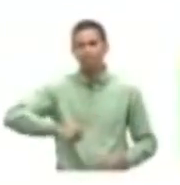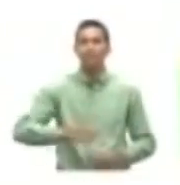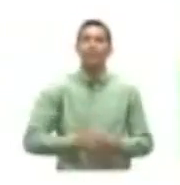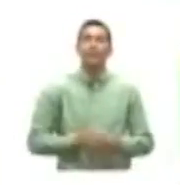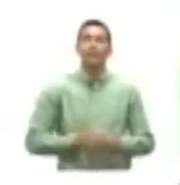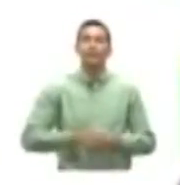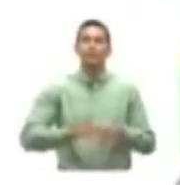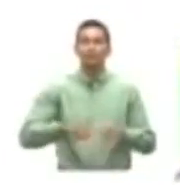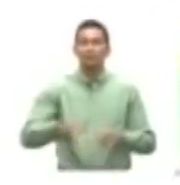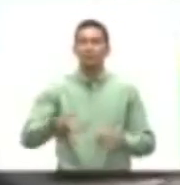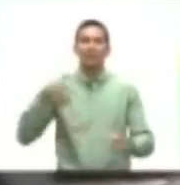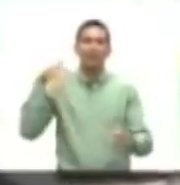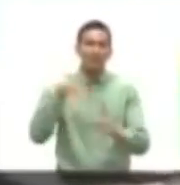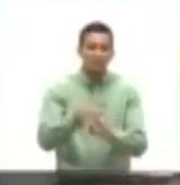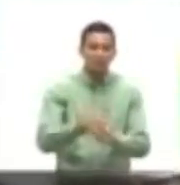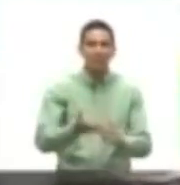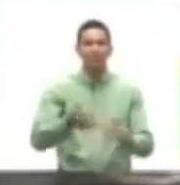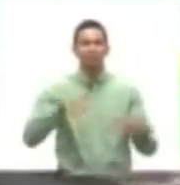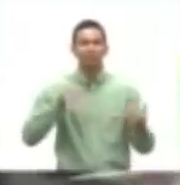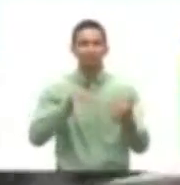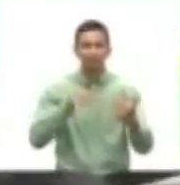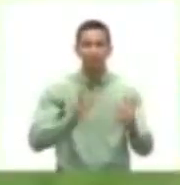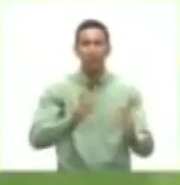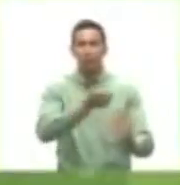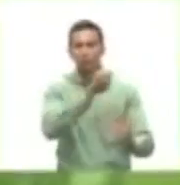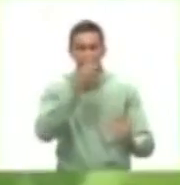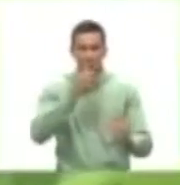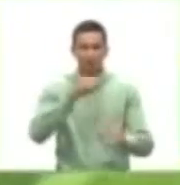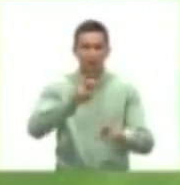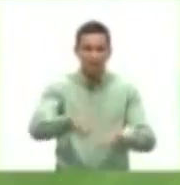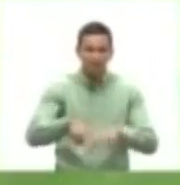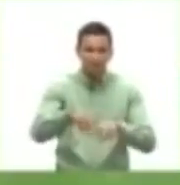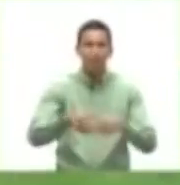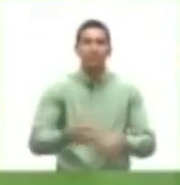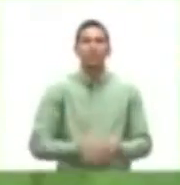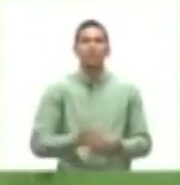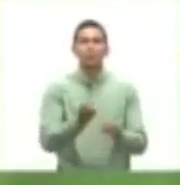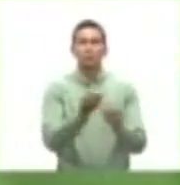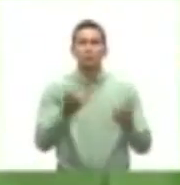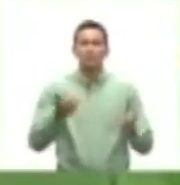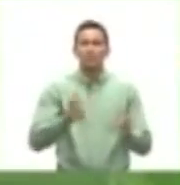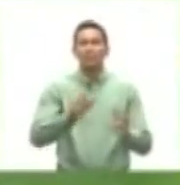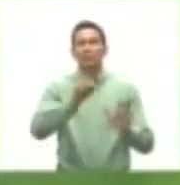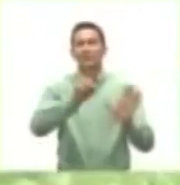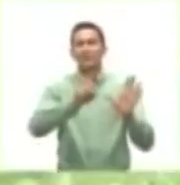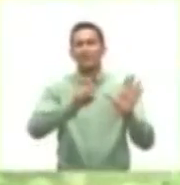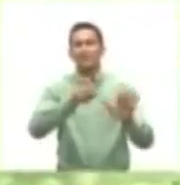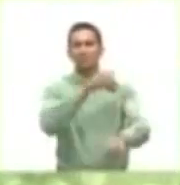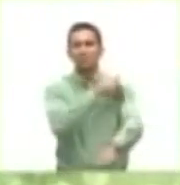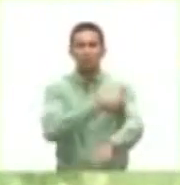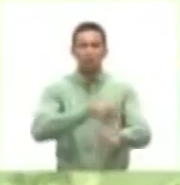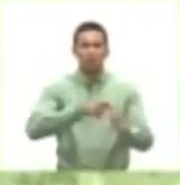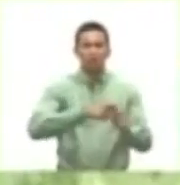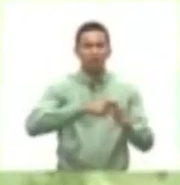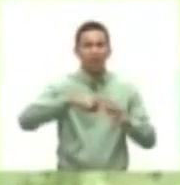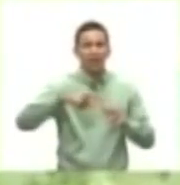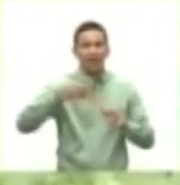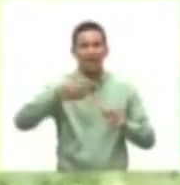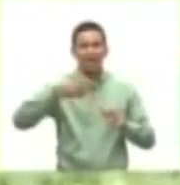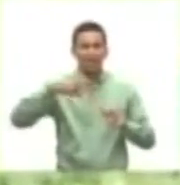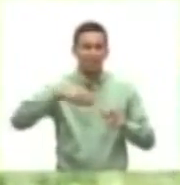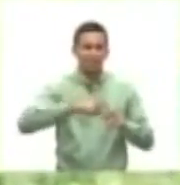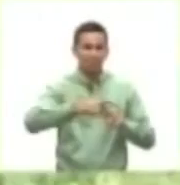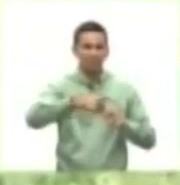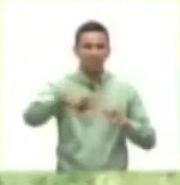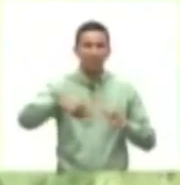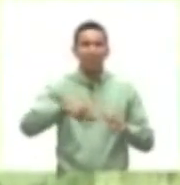el conflicto armado y el cultivo de coca. Mencionó que son 6 millones de hectáreas de tierras las que han perdido en estos